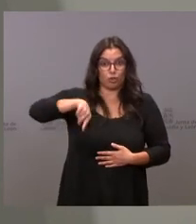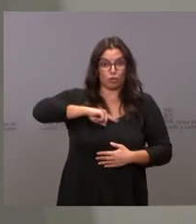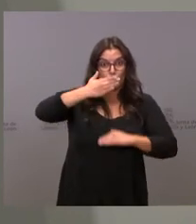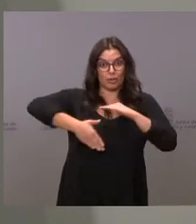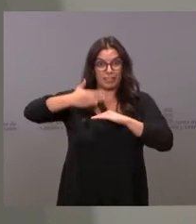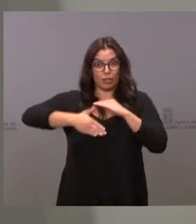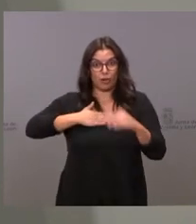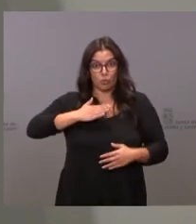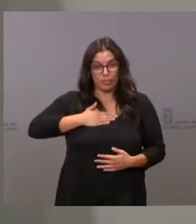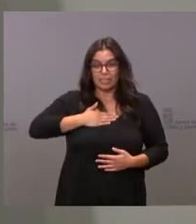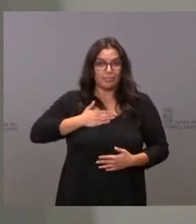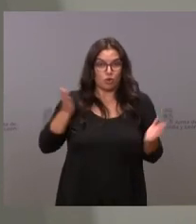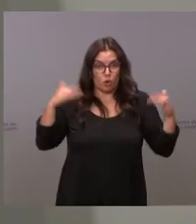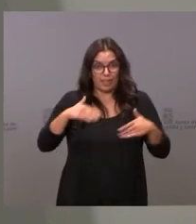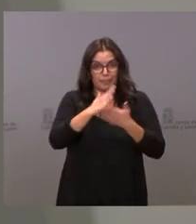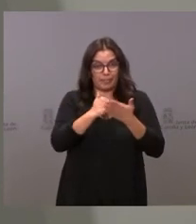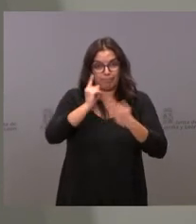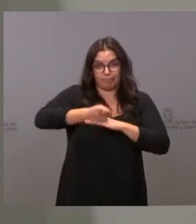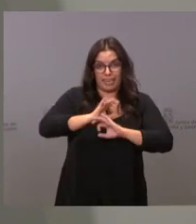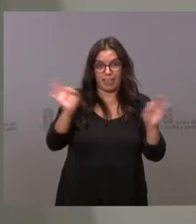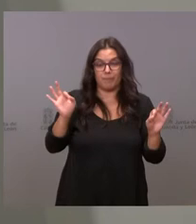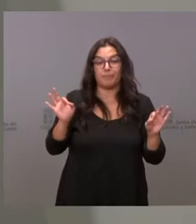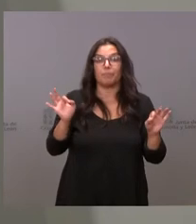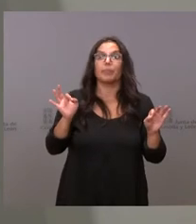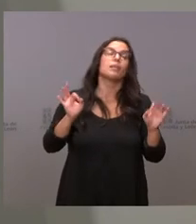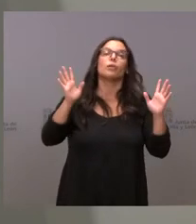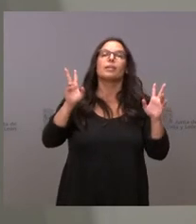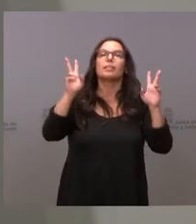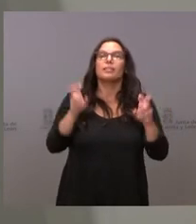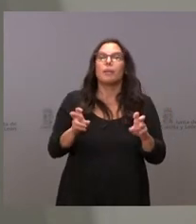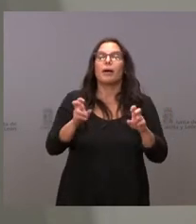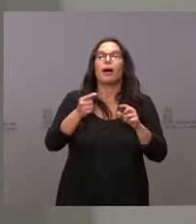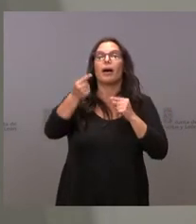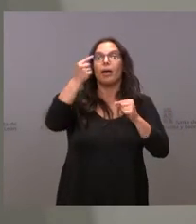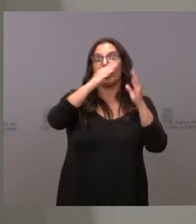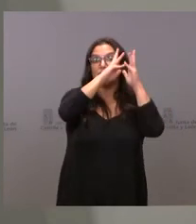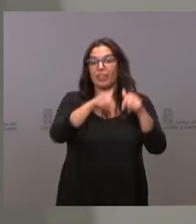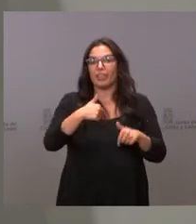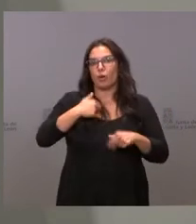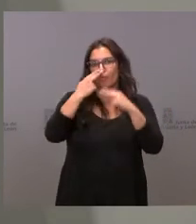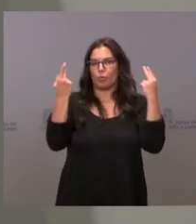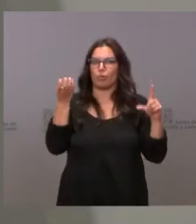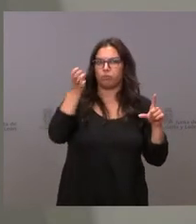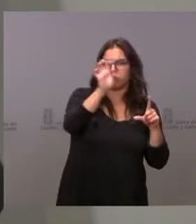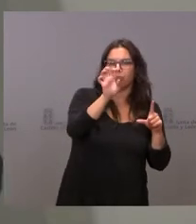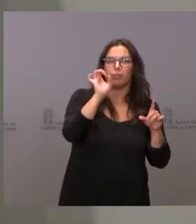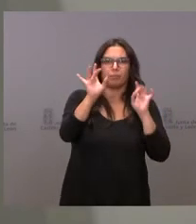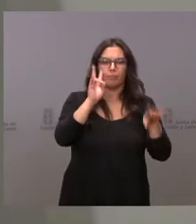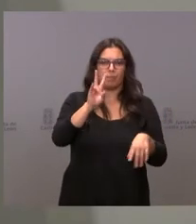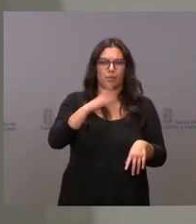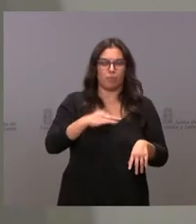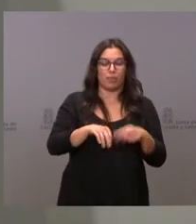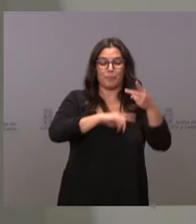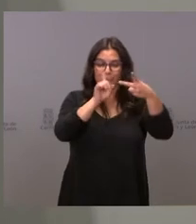eliminadas. Y sobre las cifras de incidencia, hoy las publicaremos como todos los días y allí podrán verlo. Sobre las